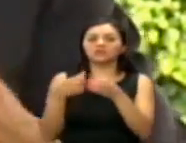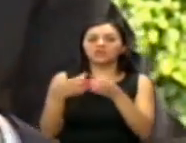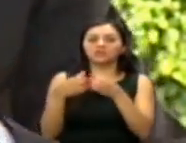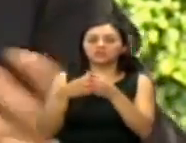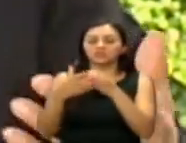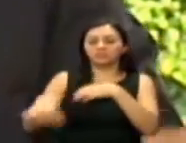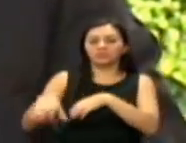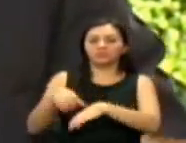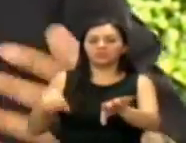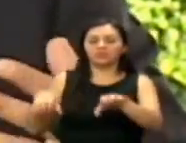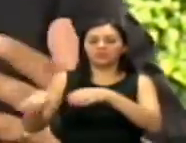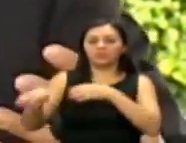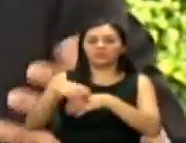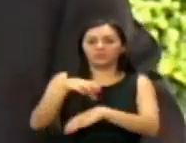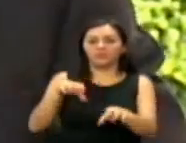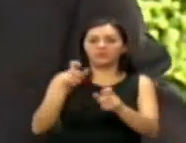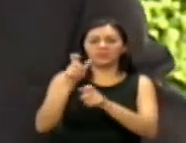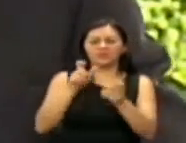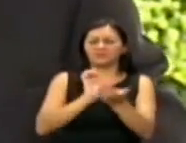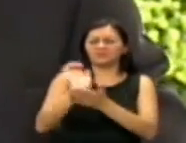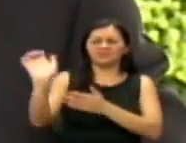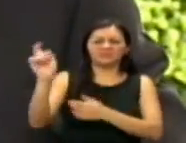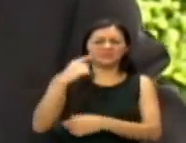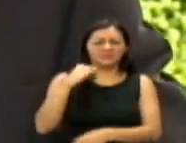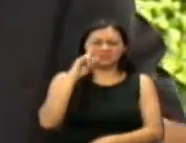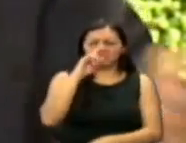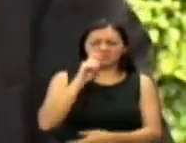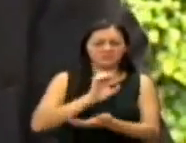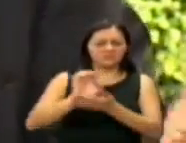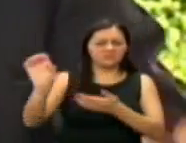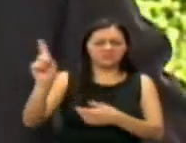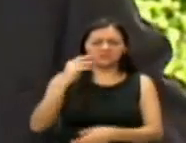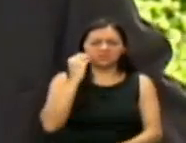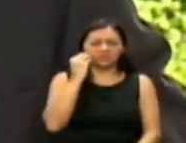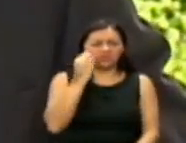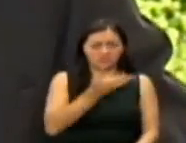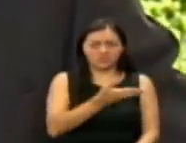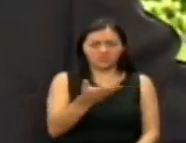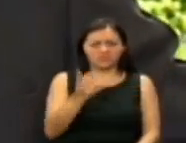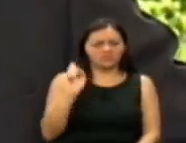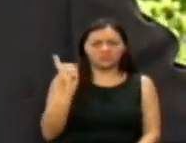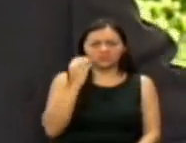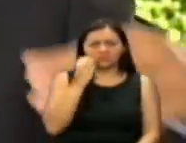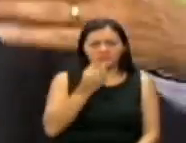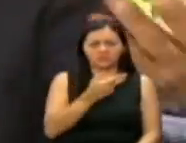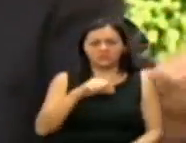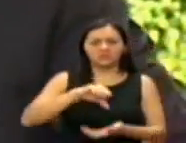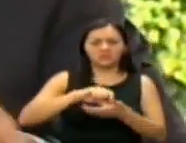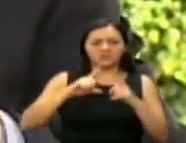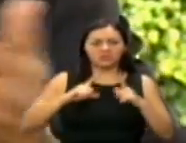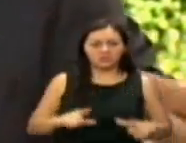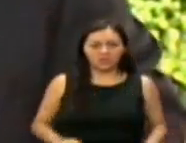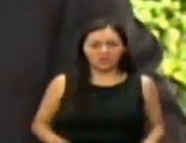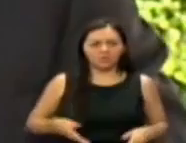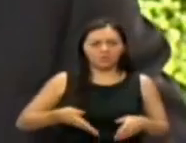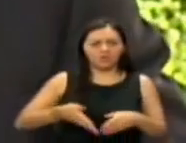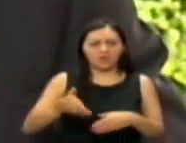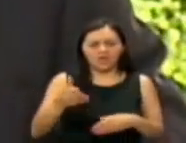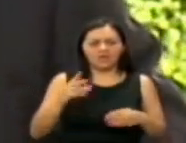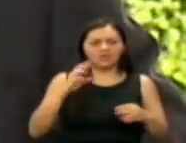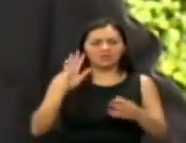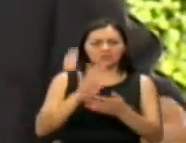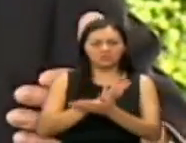pero cada vez representan menos gente, los rechaza el mismo pueblo indígena, porque no es tonto, pues, el pueblo indígena sabe los centros de salud que hemos hecho, las carreteras, unidades del